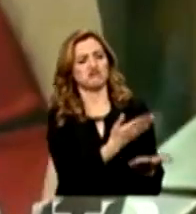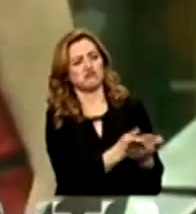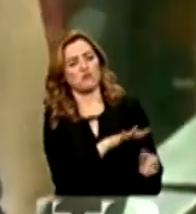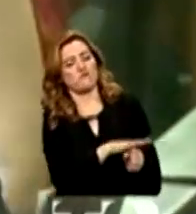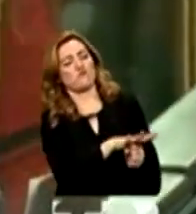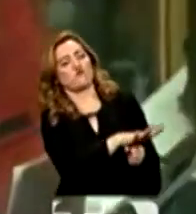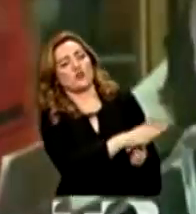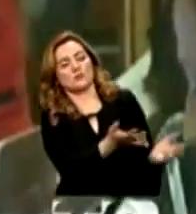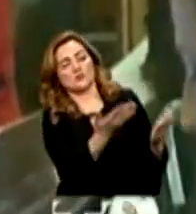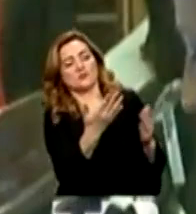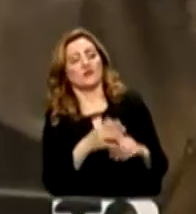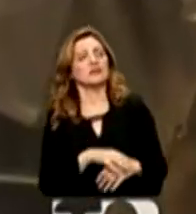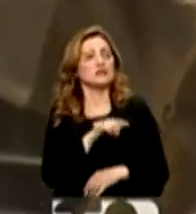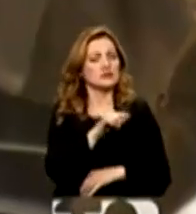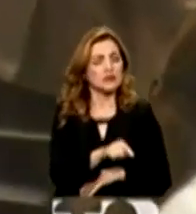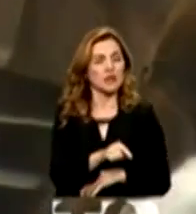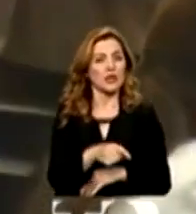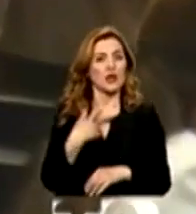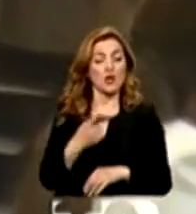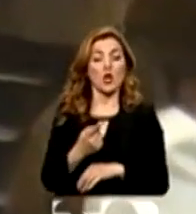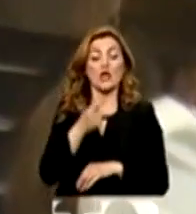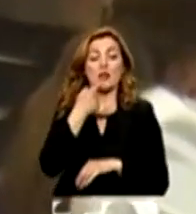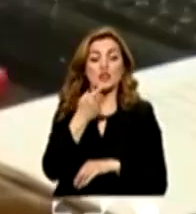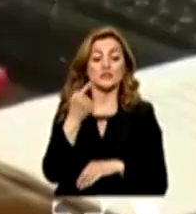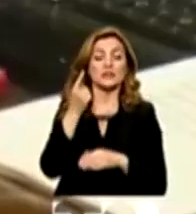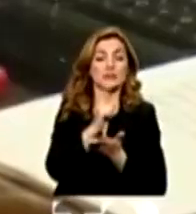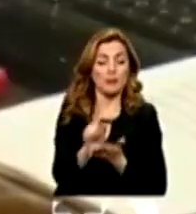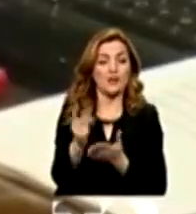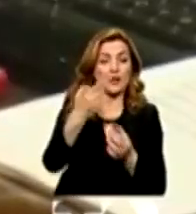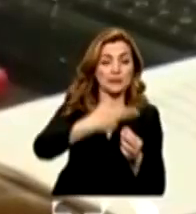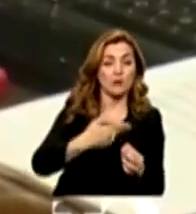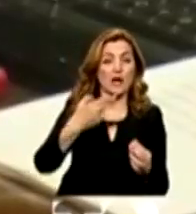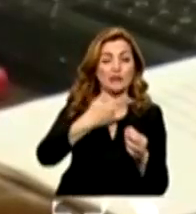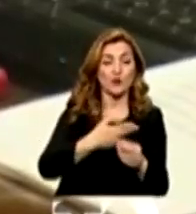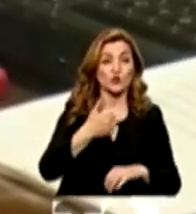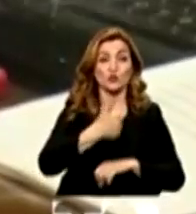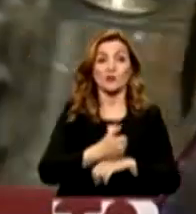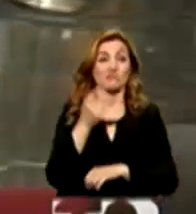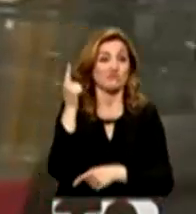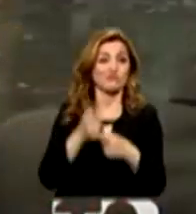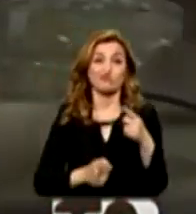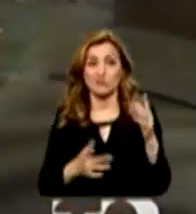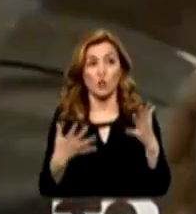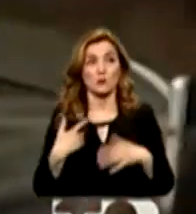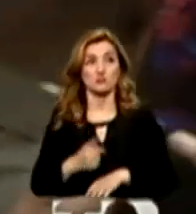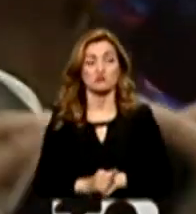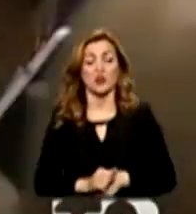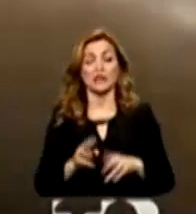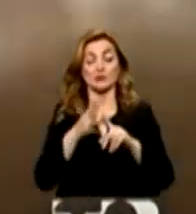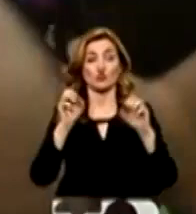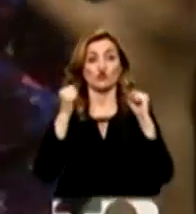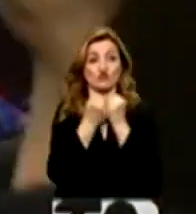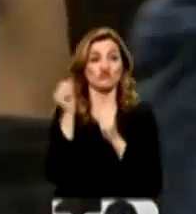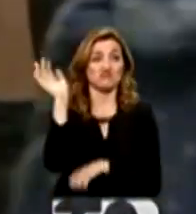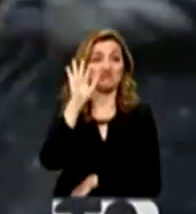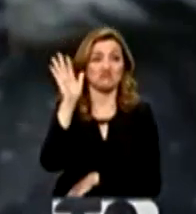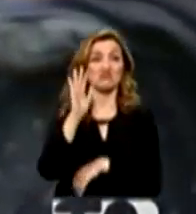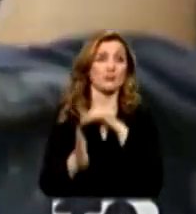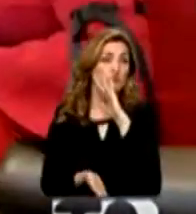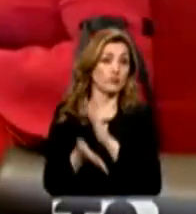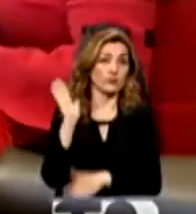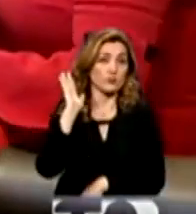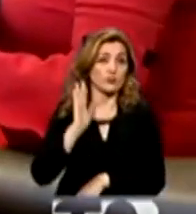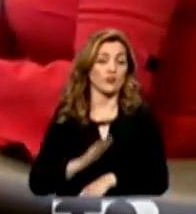quien incumplió las medidas alternativas. No se presentó ante las autoridades, se despidió por redes sociales, pero Palacios dice